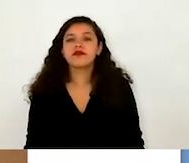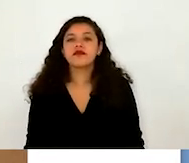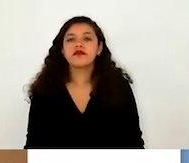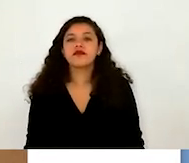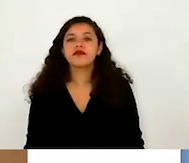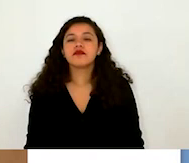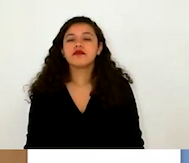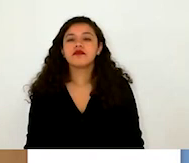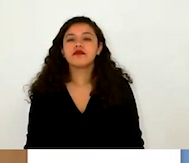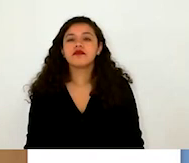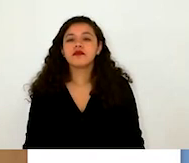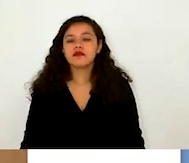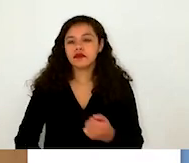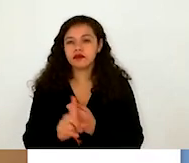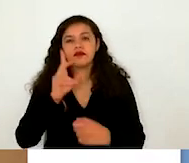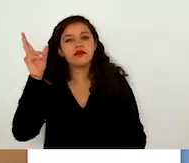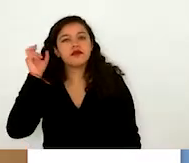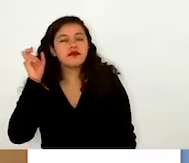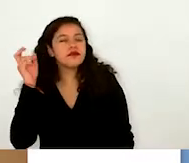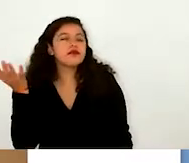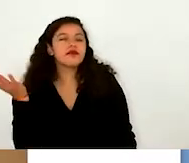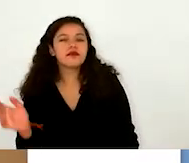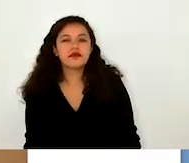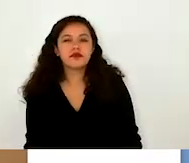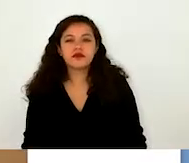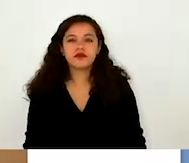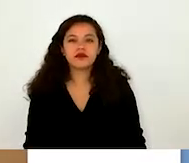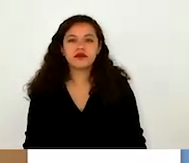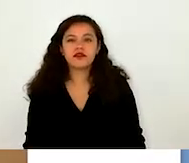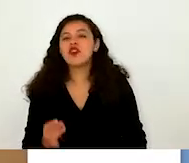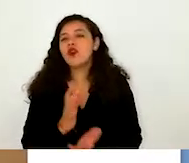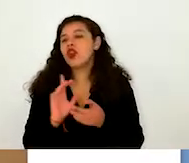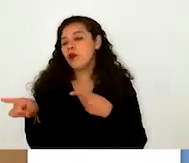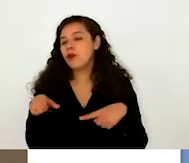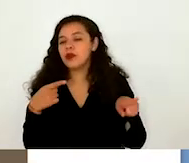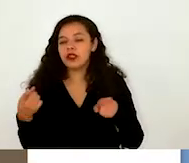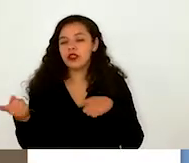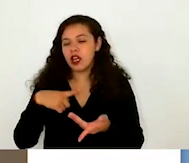por la cuestión de escuchar no tiene más que es una es música